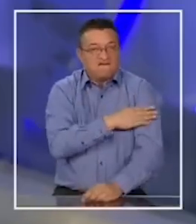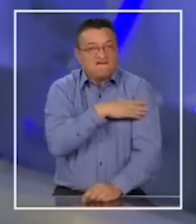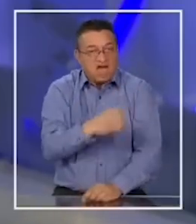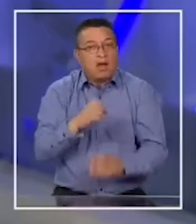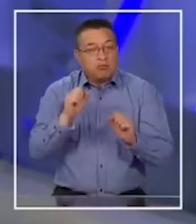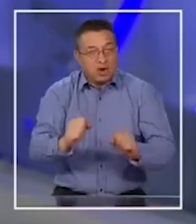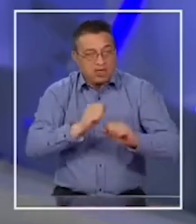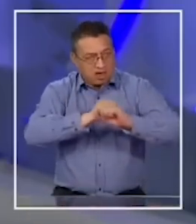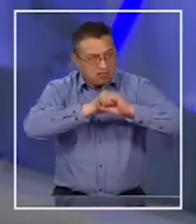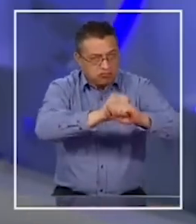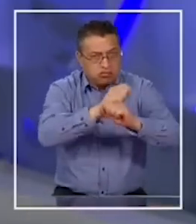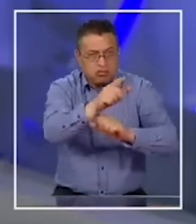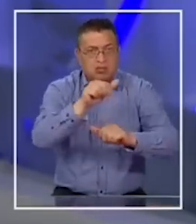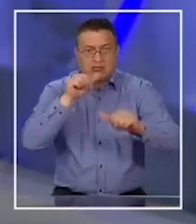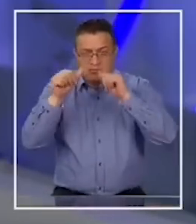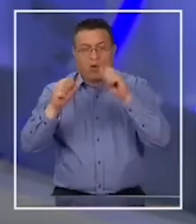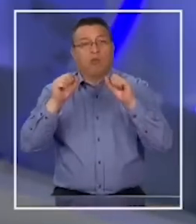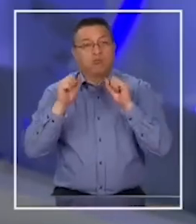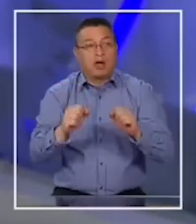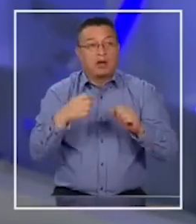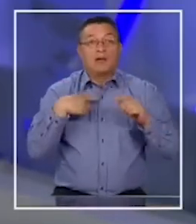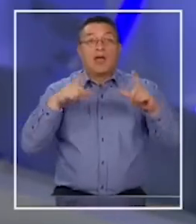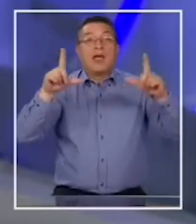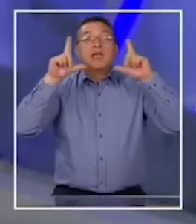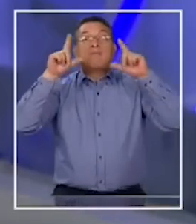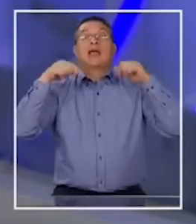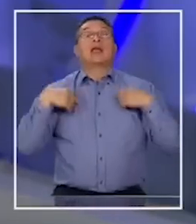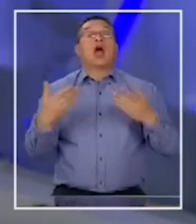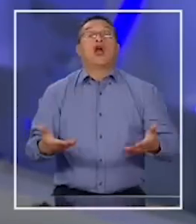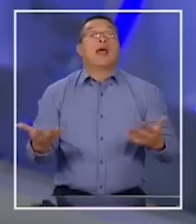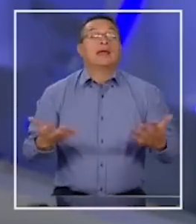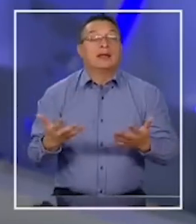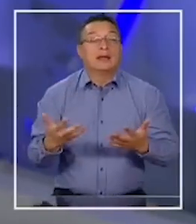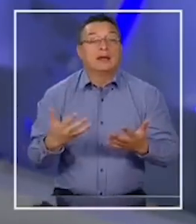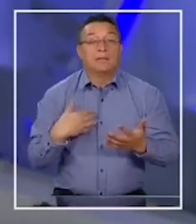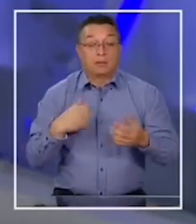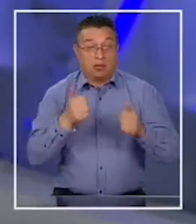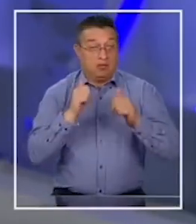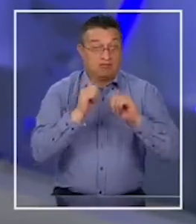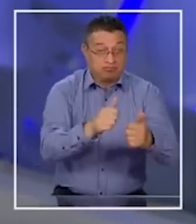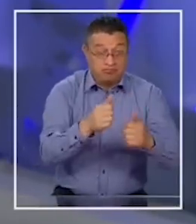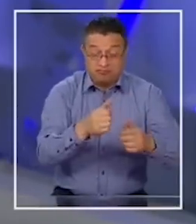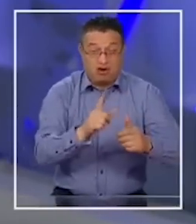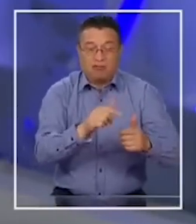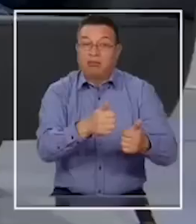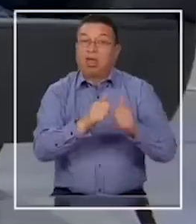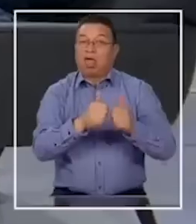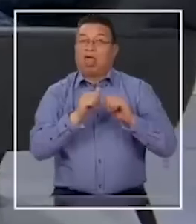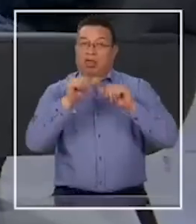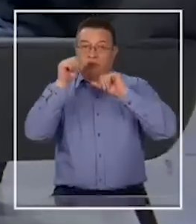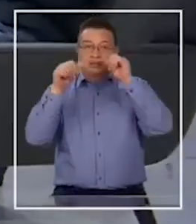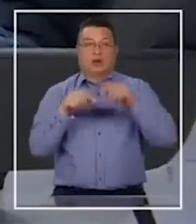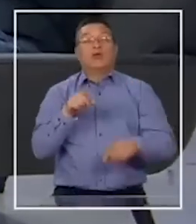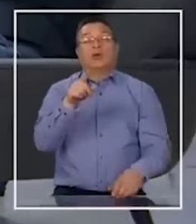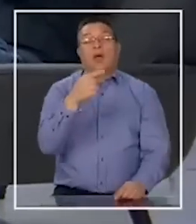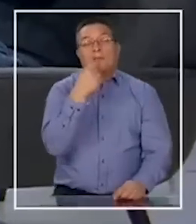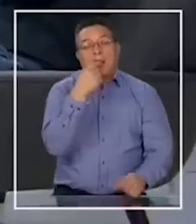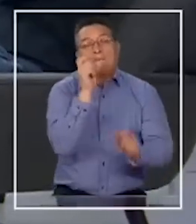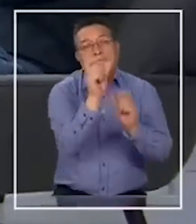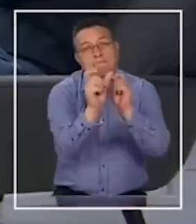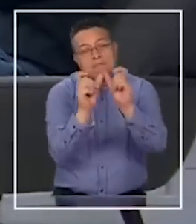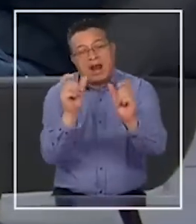se puede pelear con Estos tipos porque hasta el minuto la imagen que estamos dando es que no estamos ganando esta pelea alcalde hay frases suyas que no las